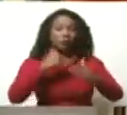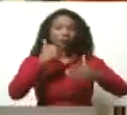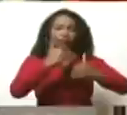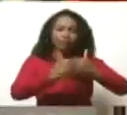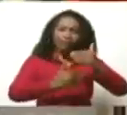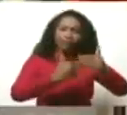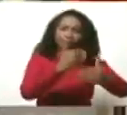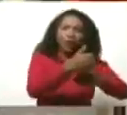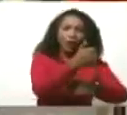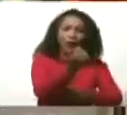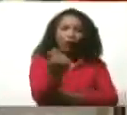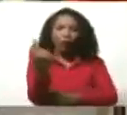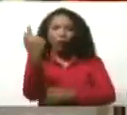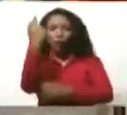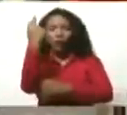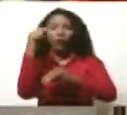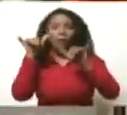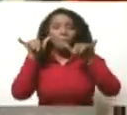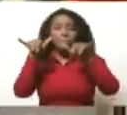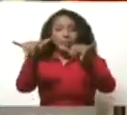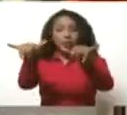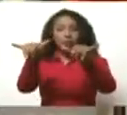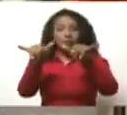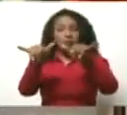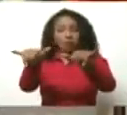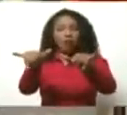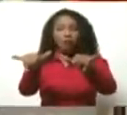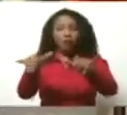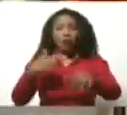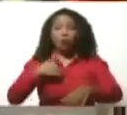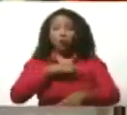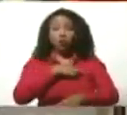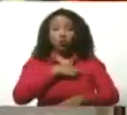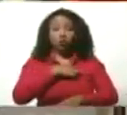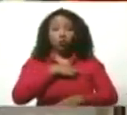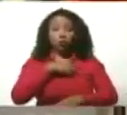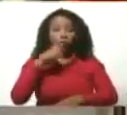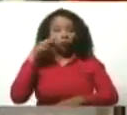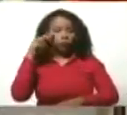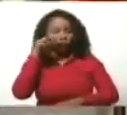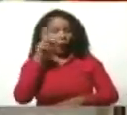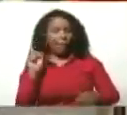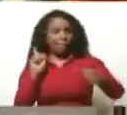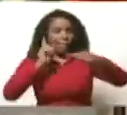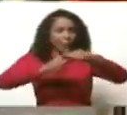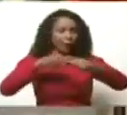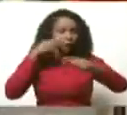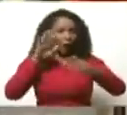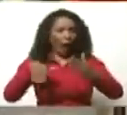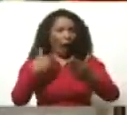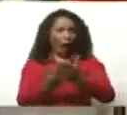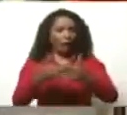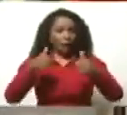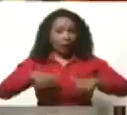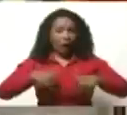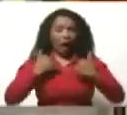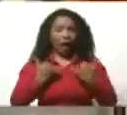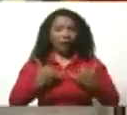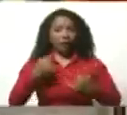cada una de las mismas. Nosotros hemos sumado hasta esta fecha, a partir